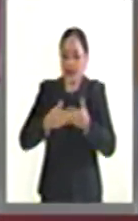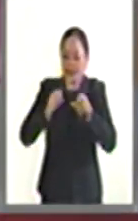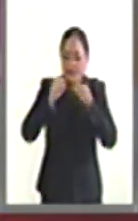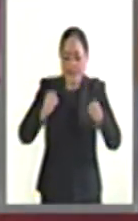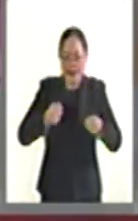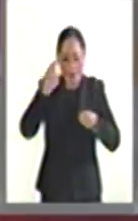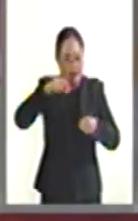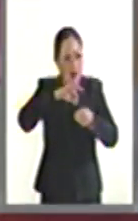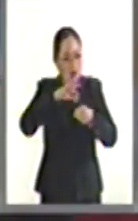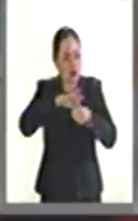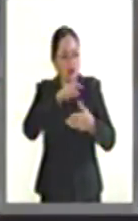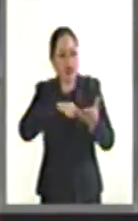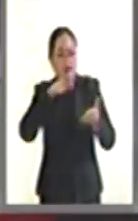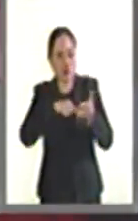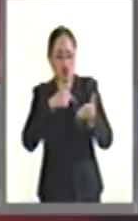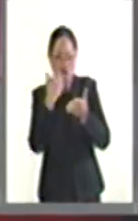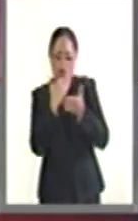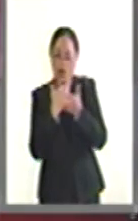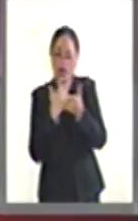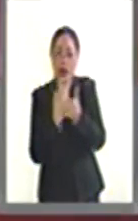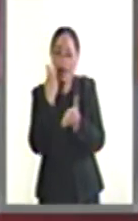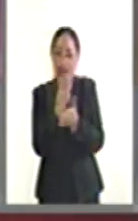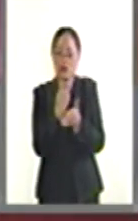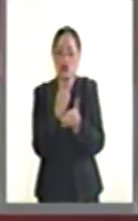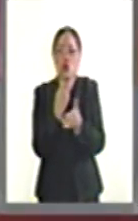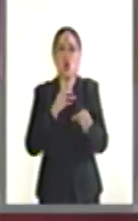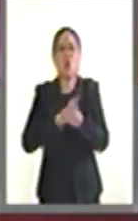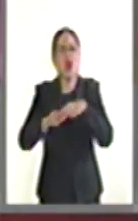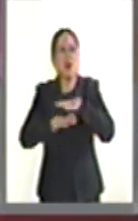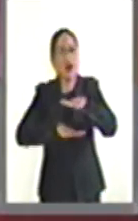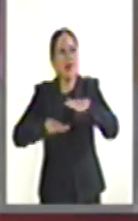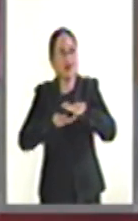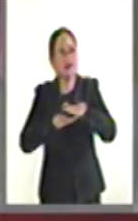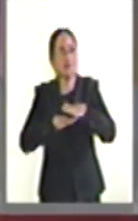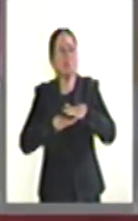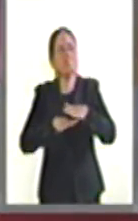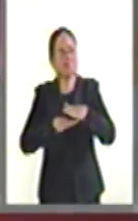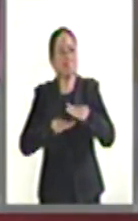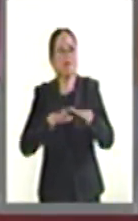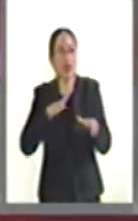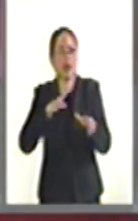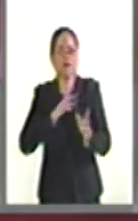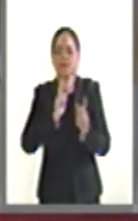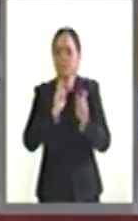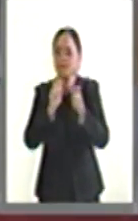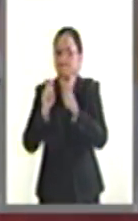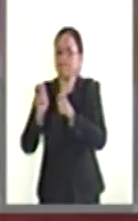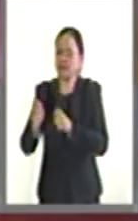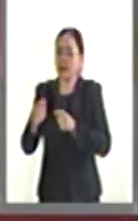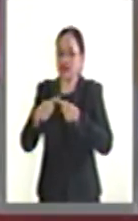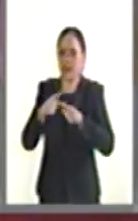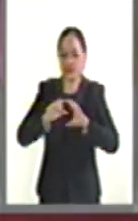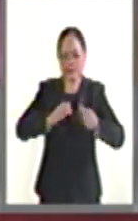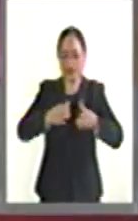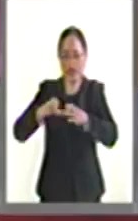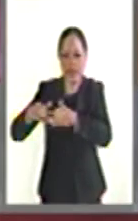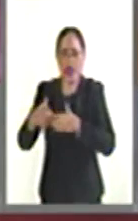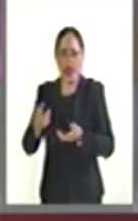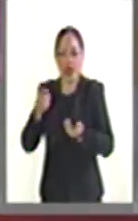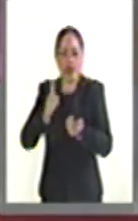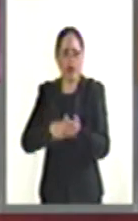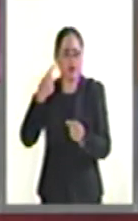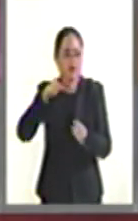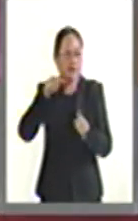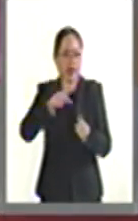electoral se ha basado en la encomienda a órganos especializados de la organización